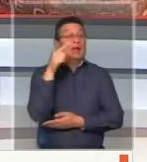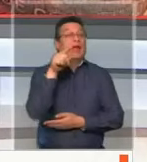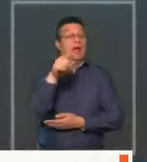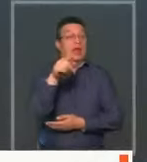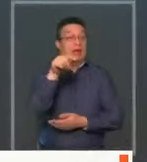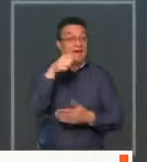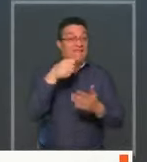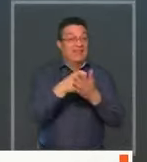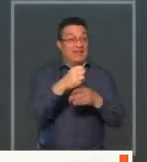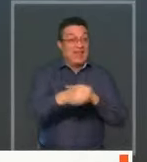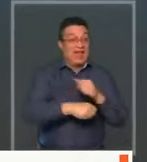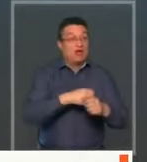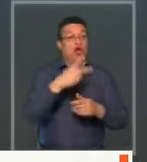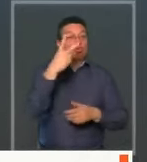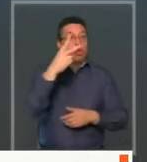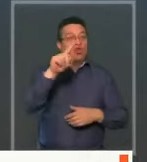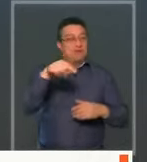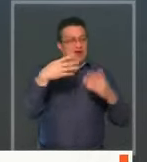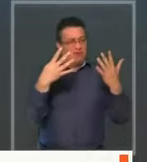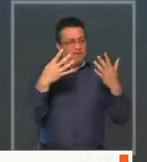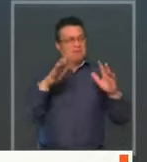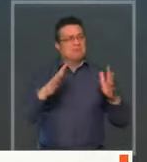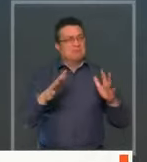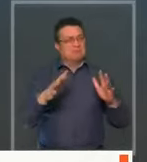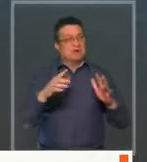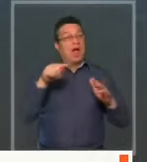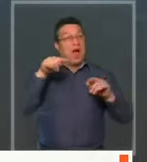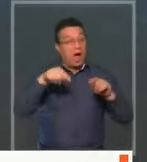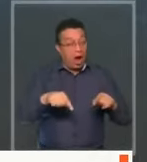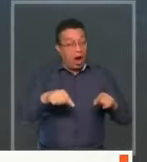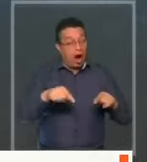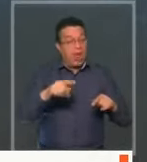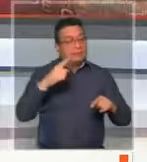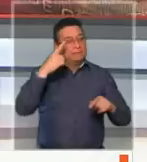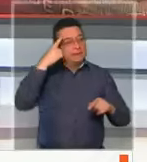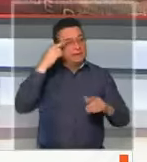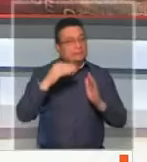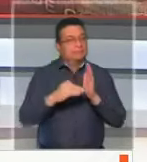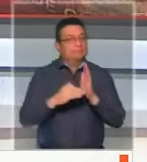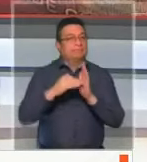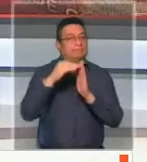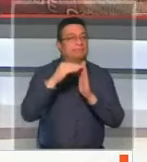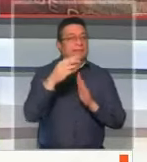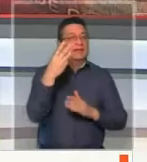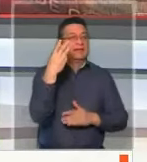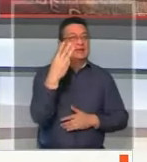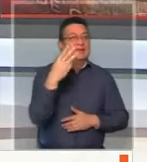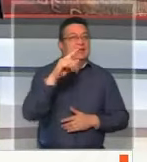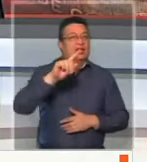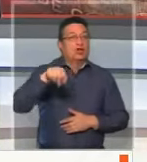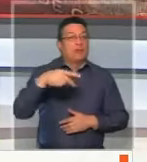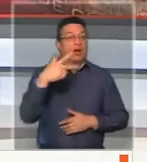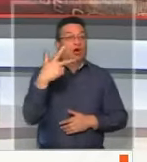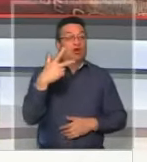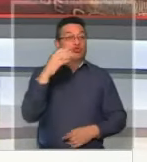a 2,9 por ahora estima que se elevará hasta el